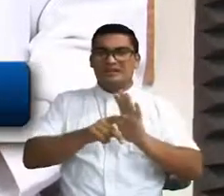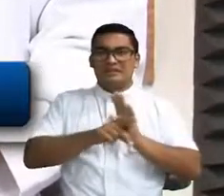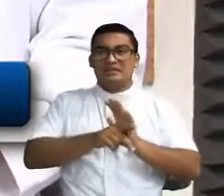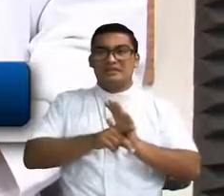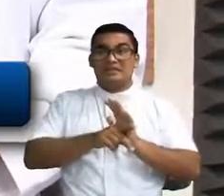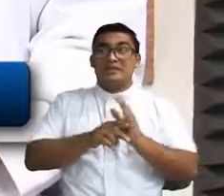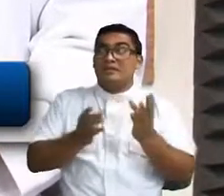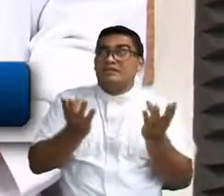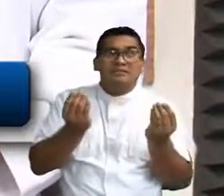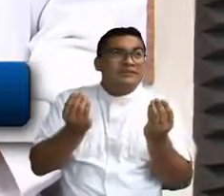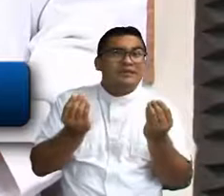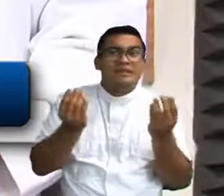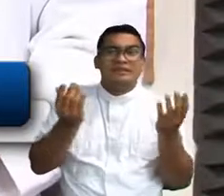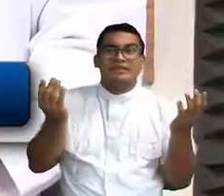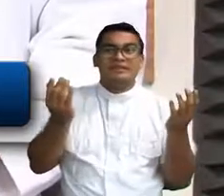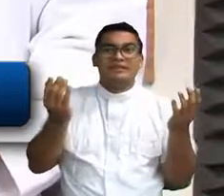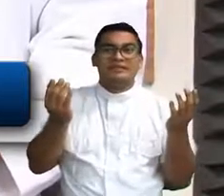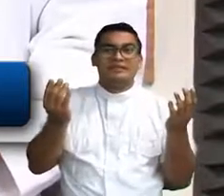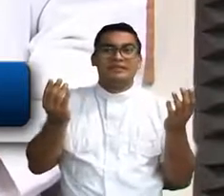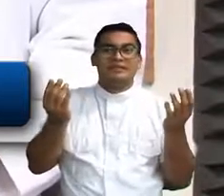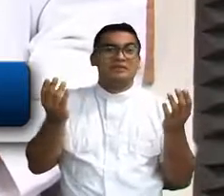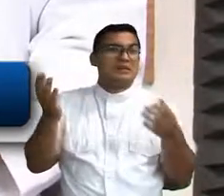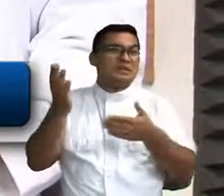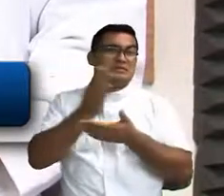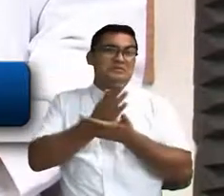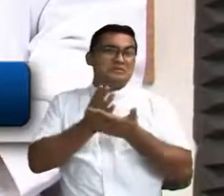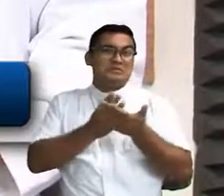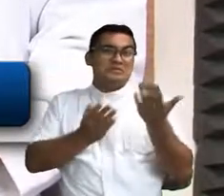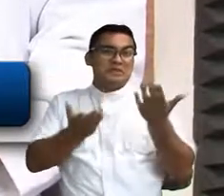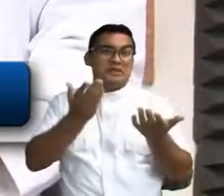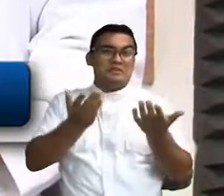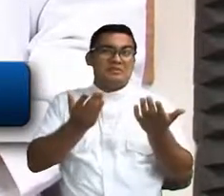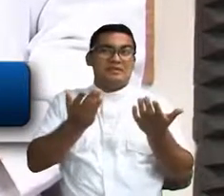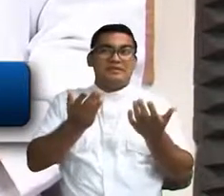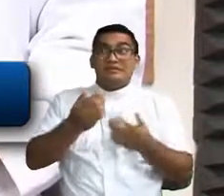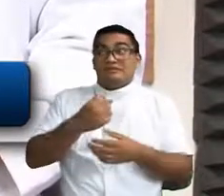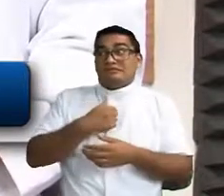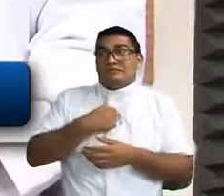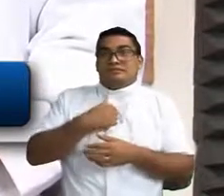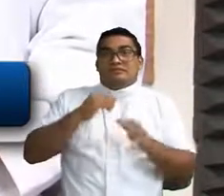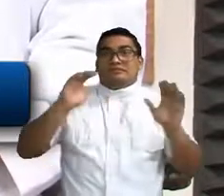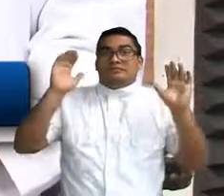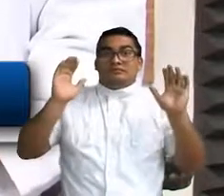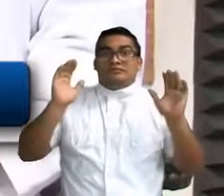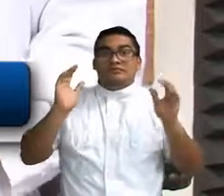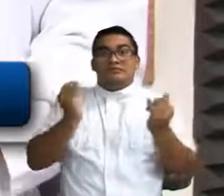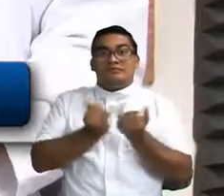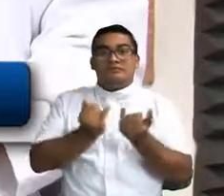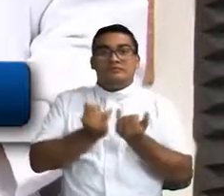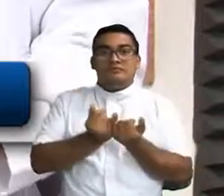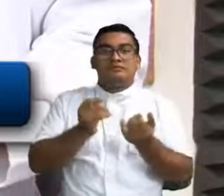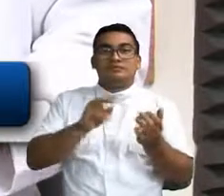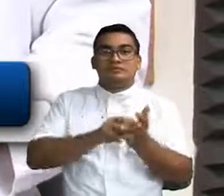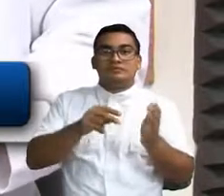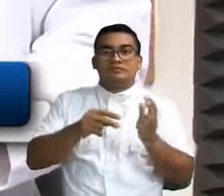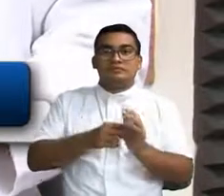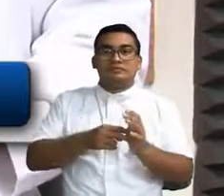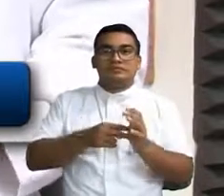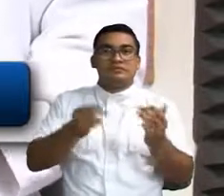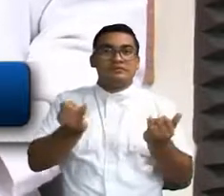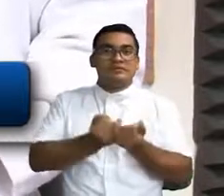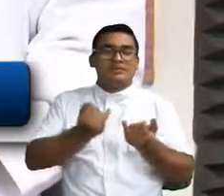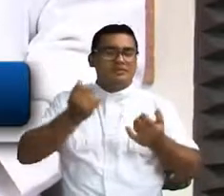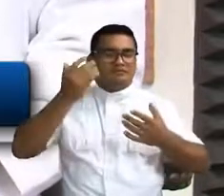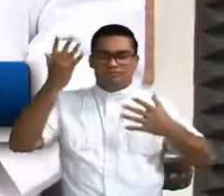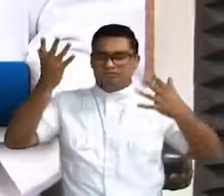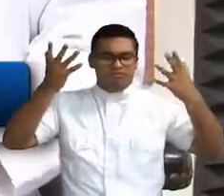algún temor, por alguna situación atípica que estemos sucediendo, y ahí es donde se nos comienza a dar todo